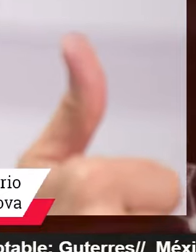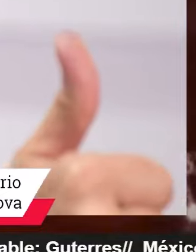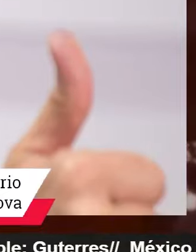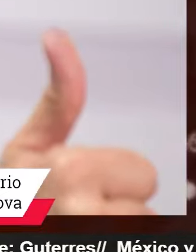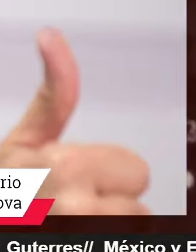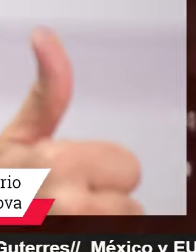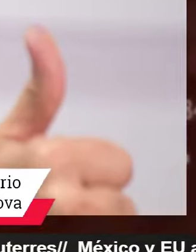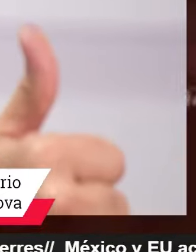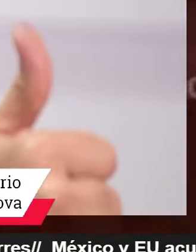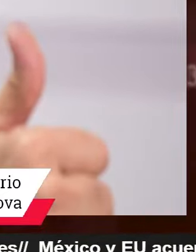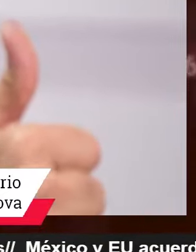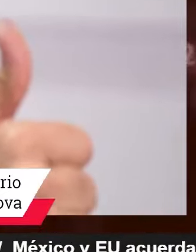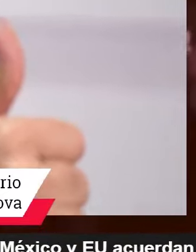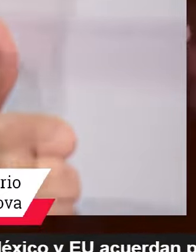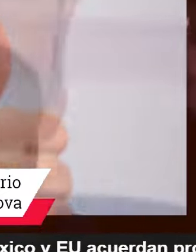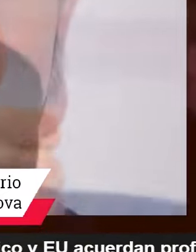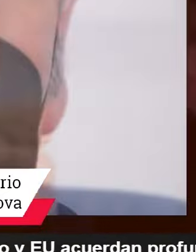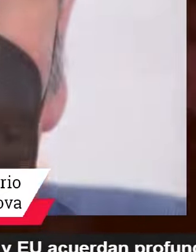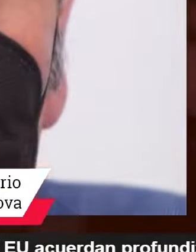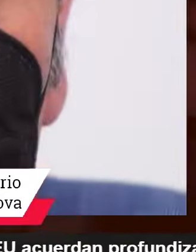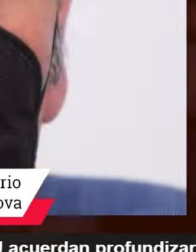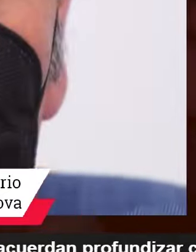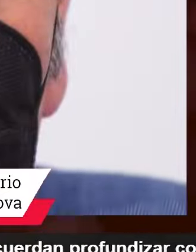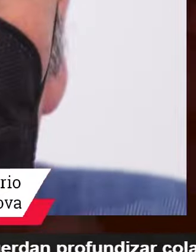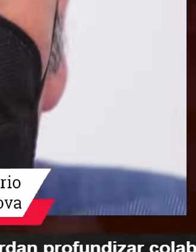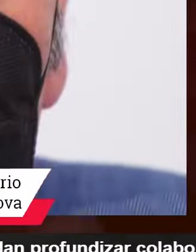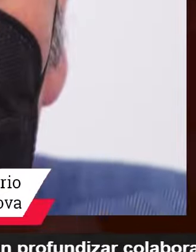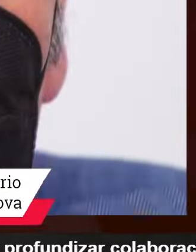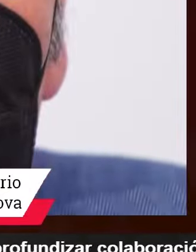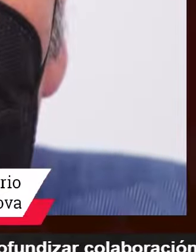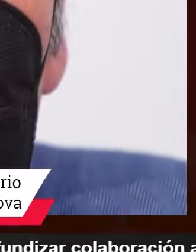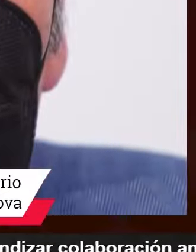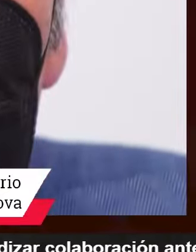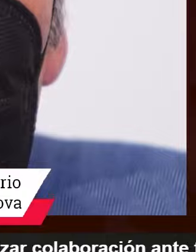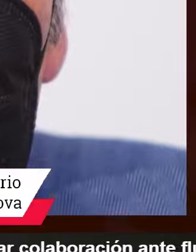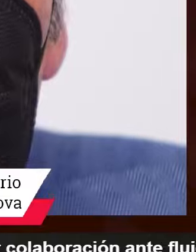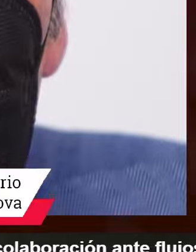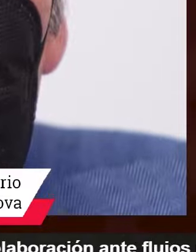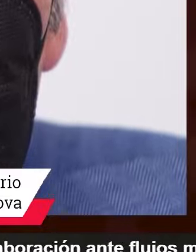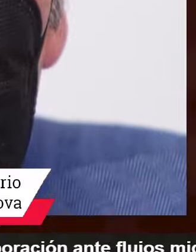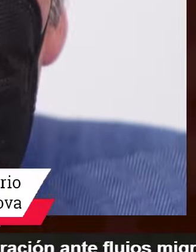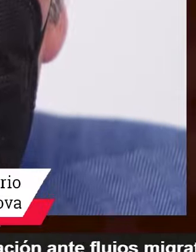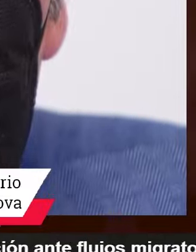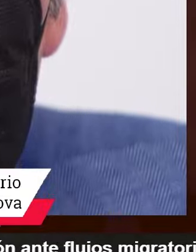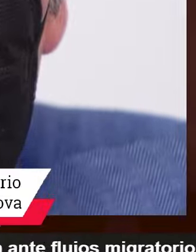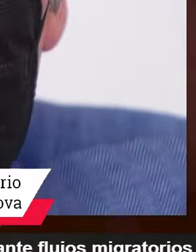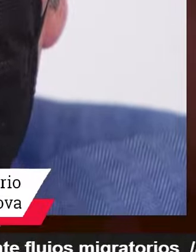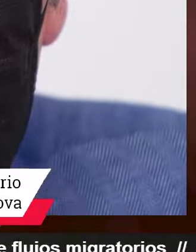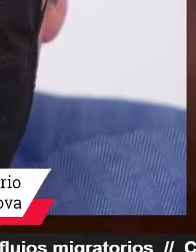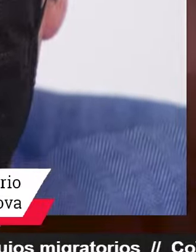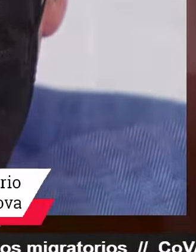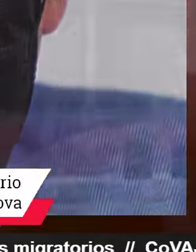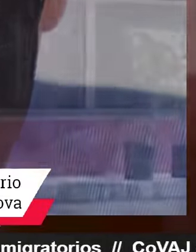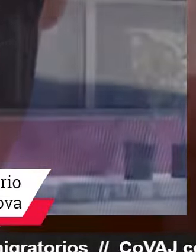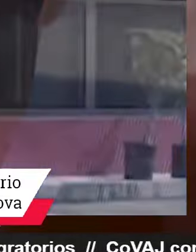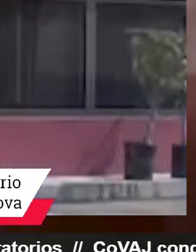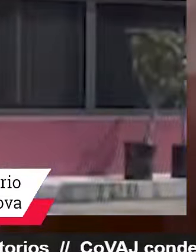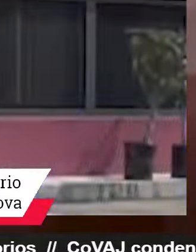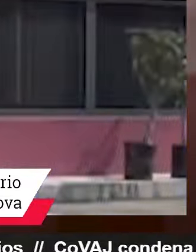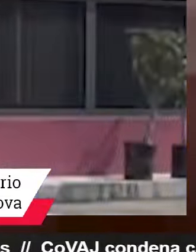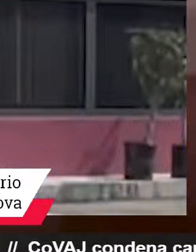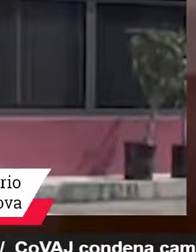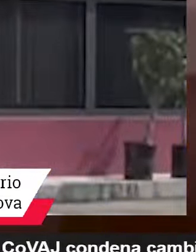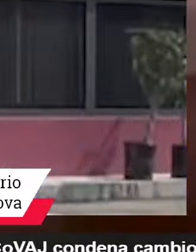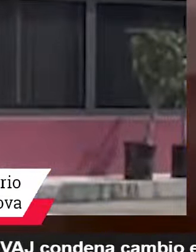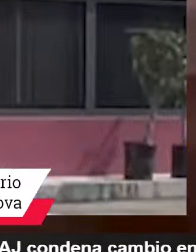del INE donde pues se advierte que es una necesidad del tema de los observadores electorales y por tanto